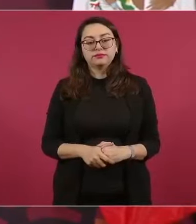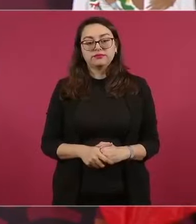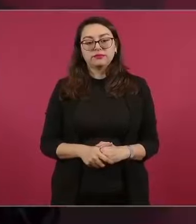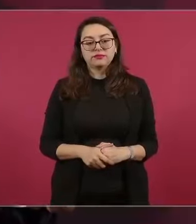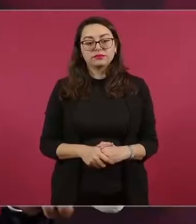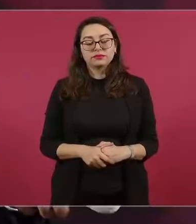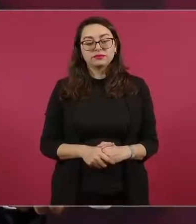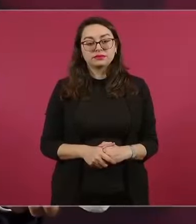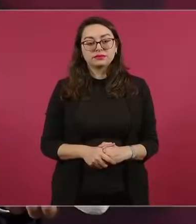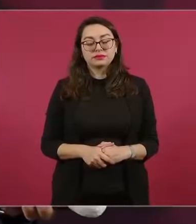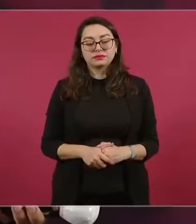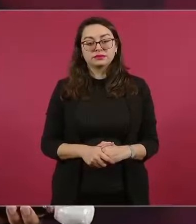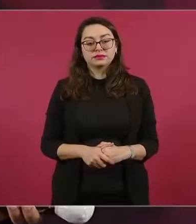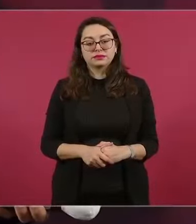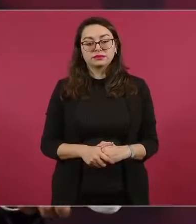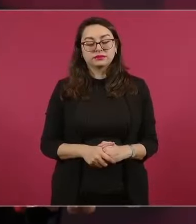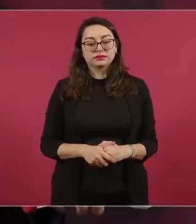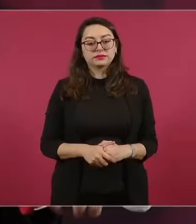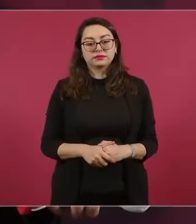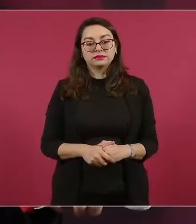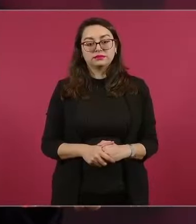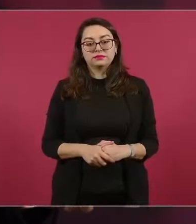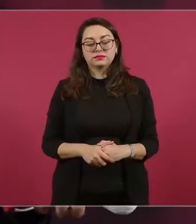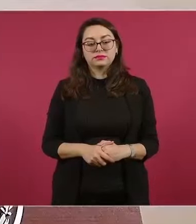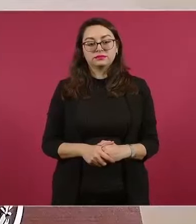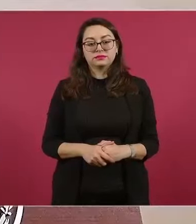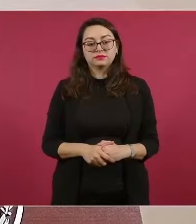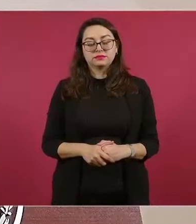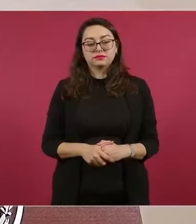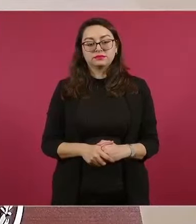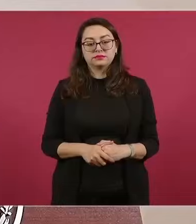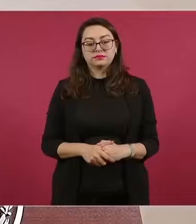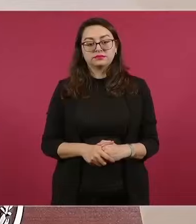No cuesta mucho, no cuesta mucho